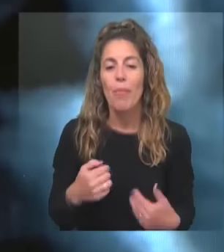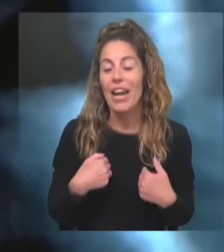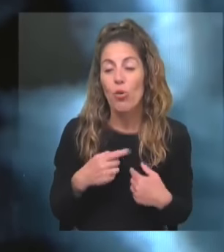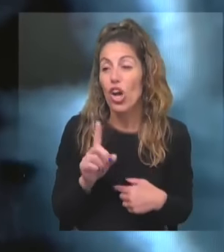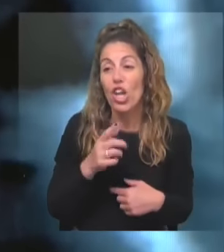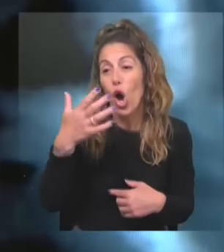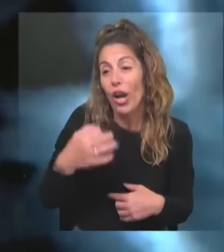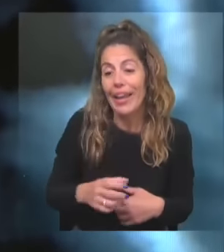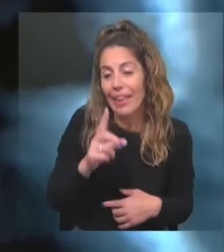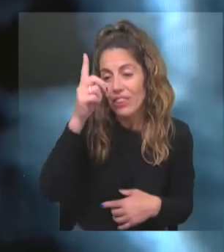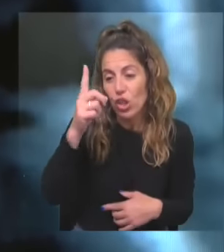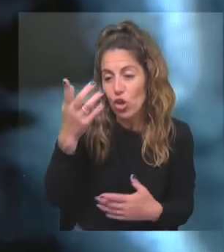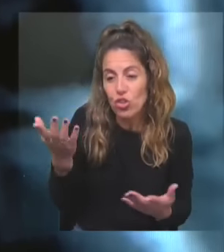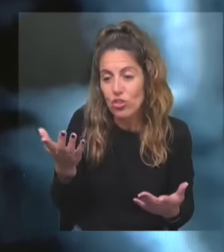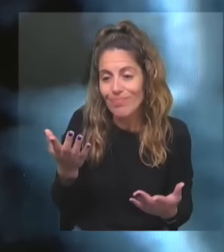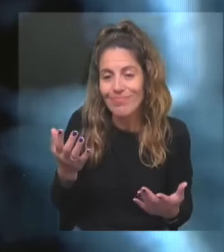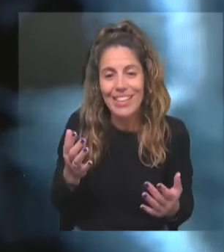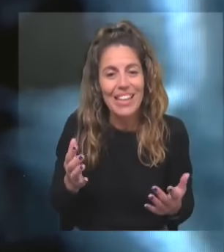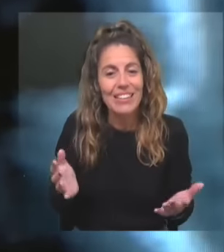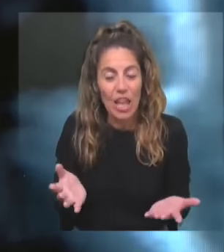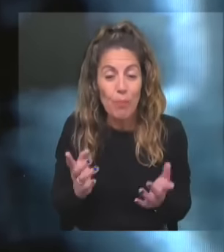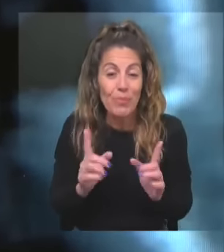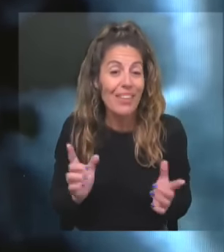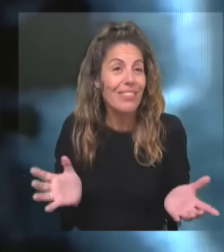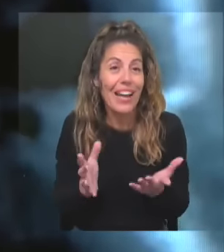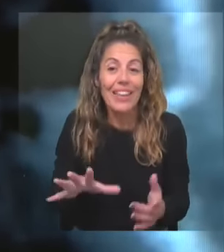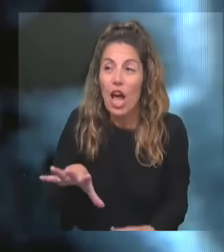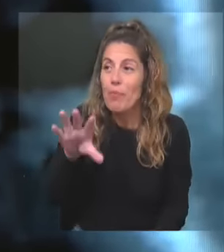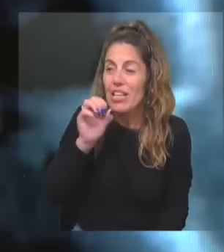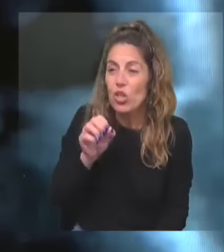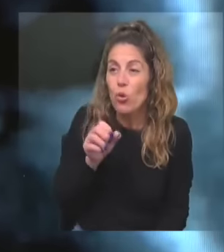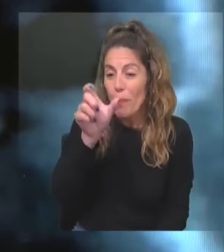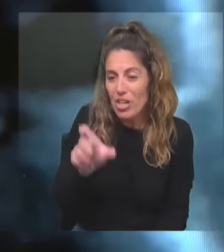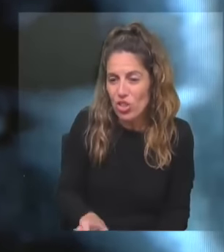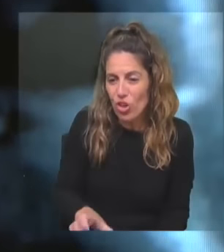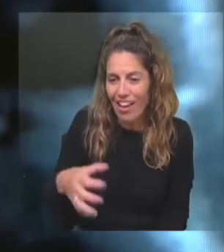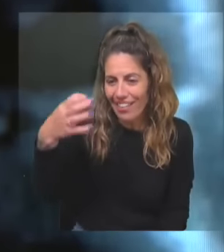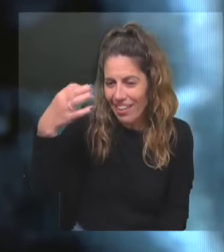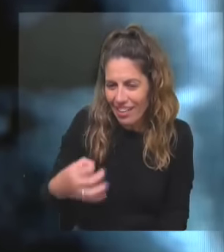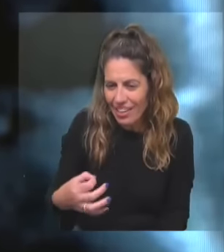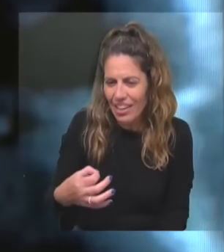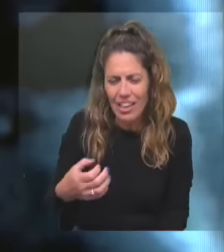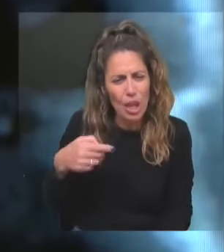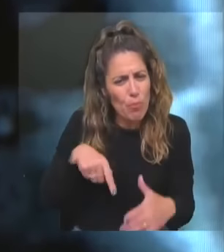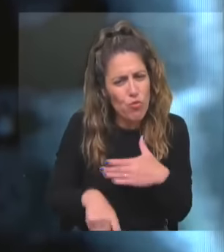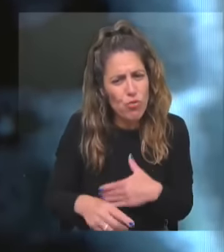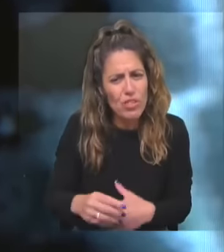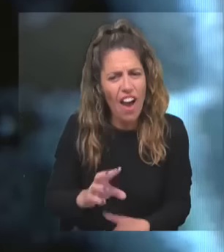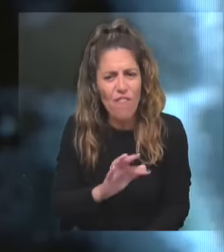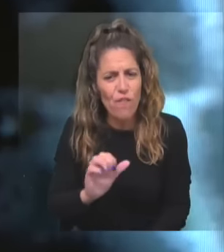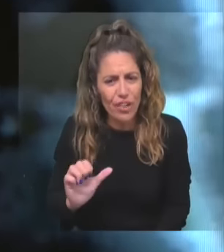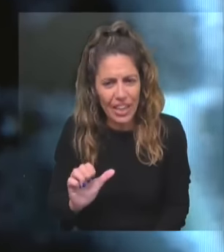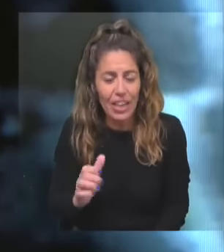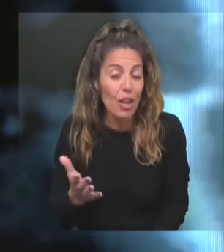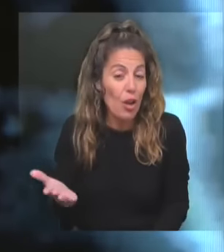no deja de generarte admiración creyente, ¿no? Un hombre que de tan profunda fe, ¿no? Pero